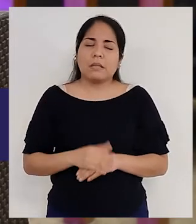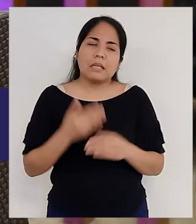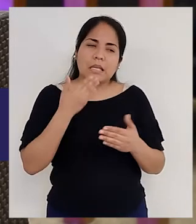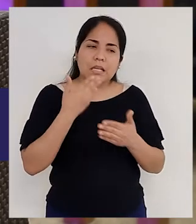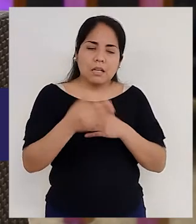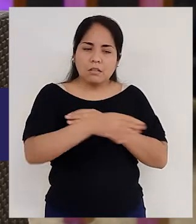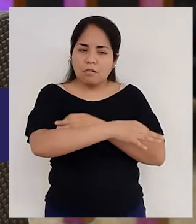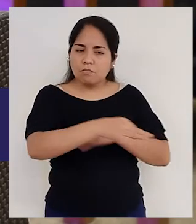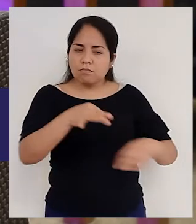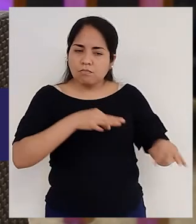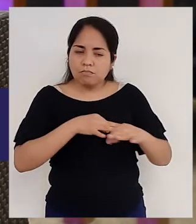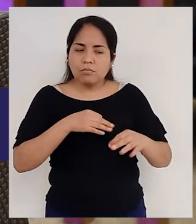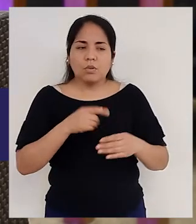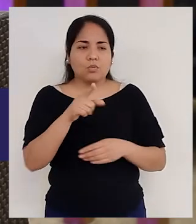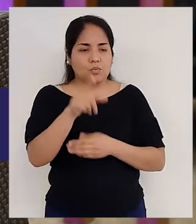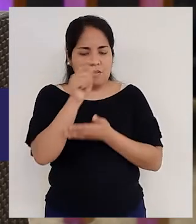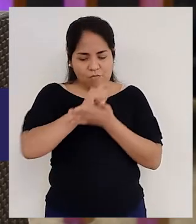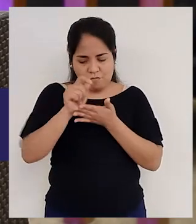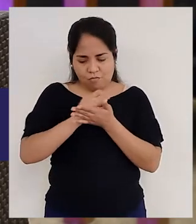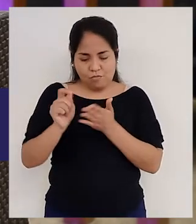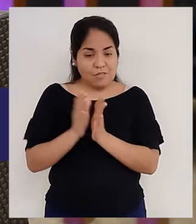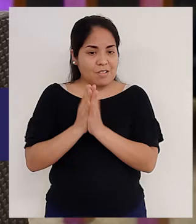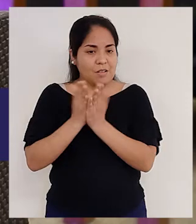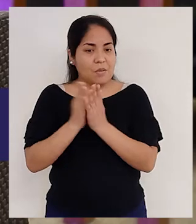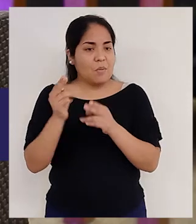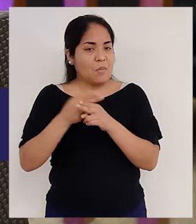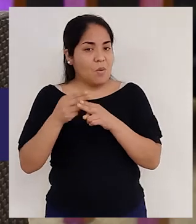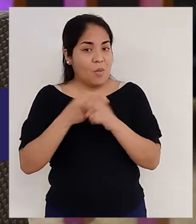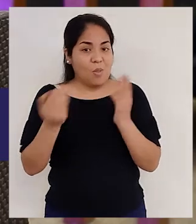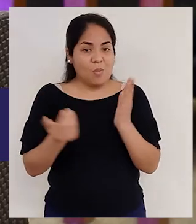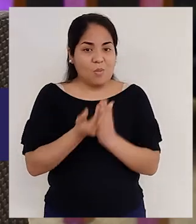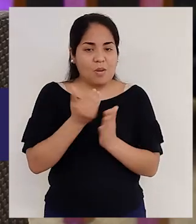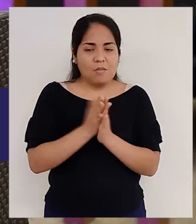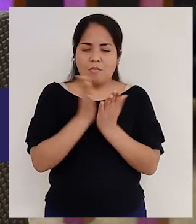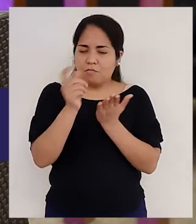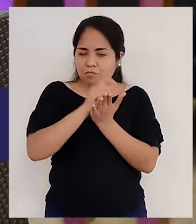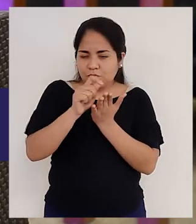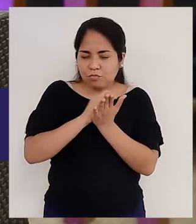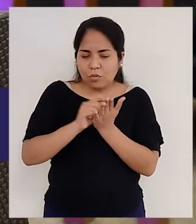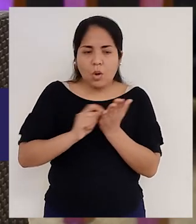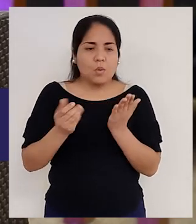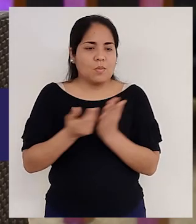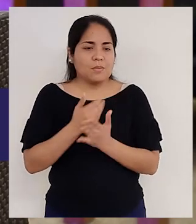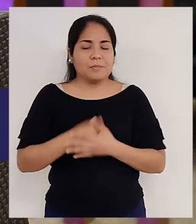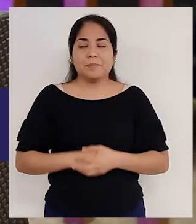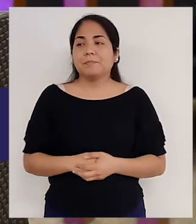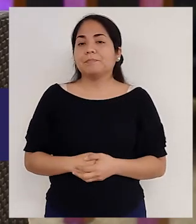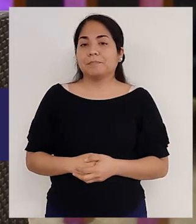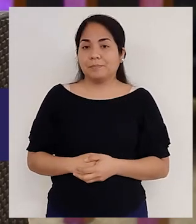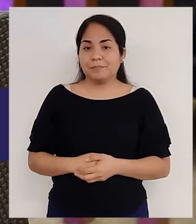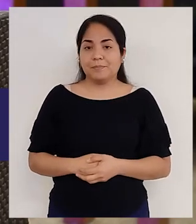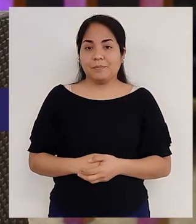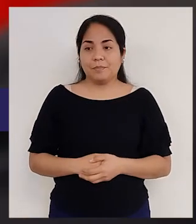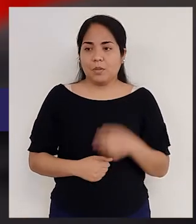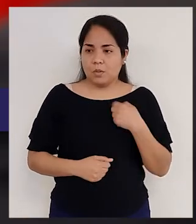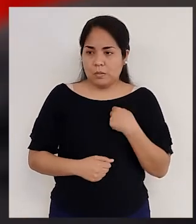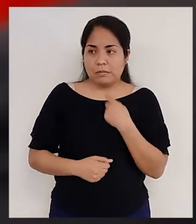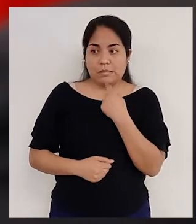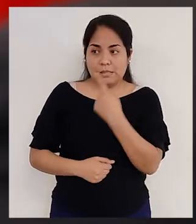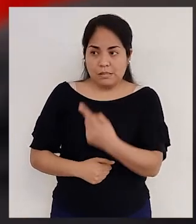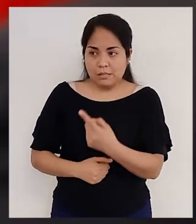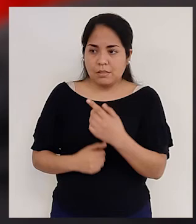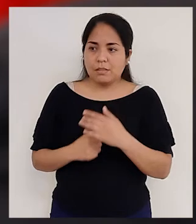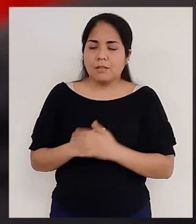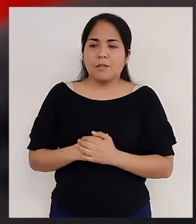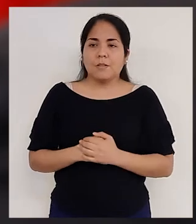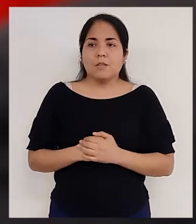945-941-126. Arquitecto, muchas gracias. Usted es el autor del libro, ya llega su segunda edición de este libro con todas las actualizaciones que ya se tienen.